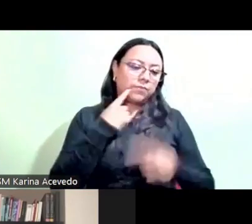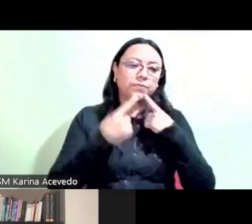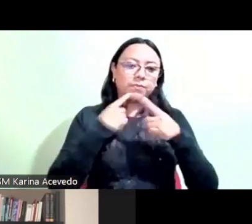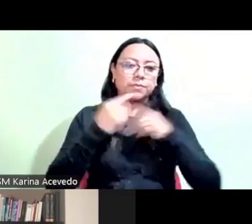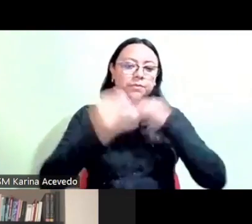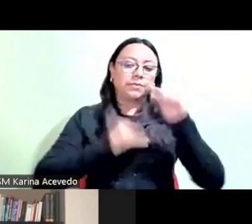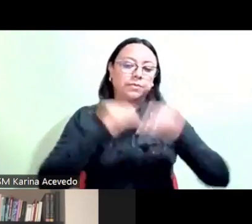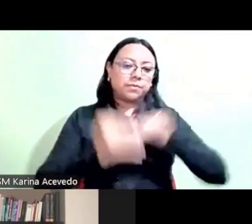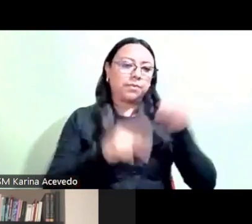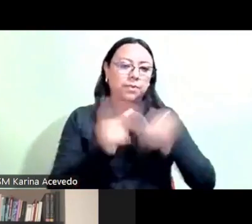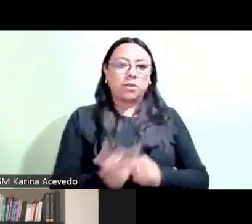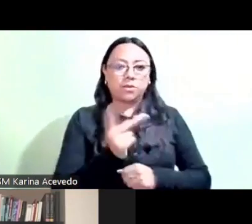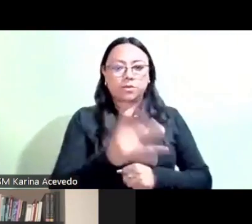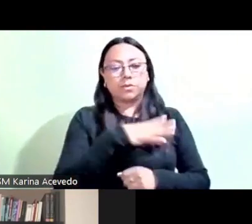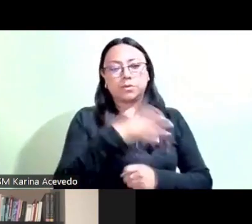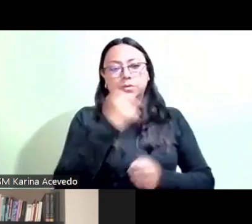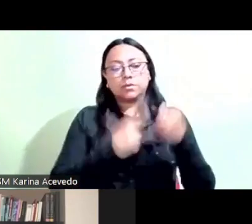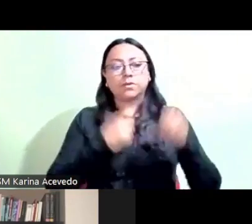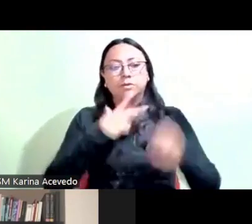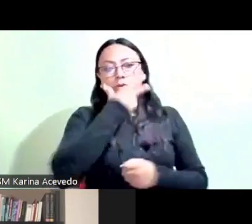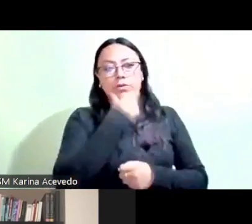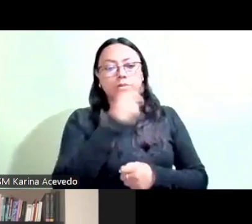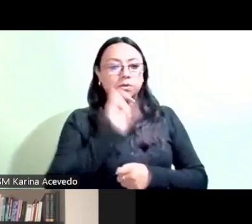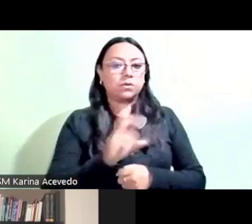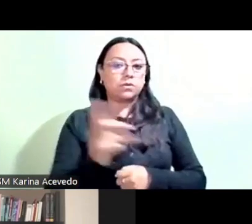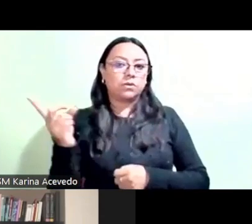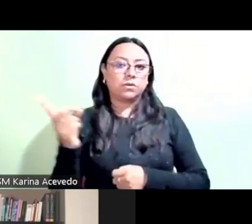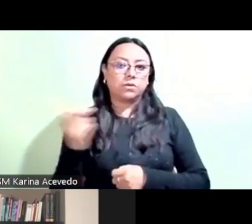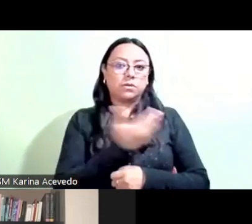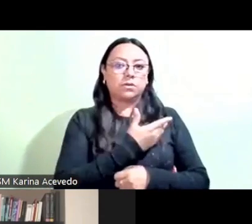de los presentes quiere hacer uso de la palabra?